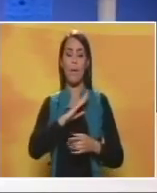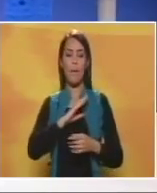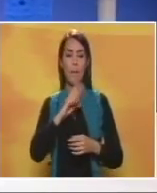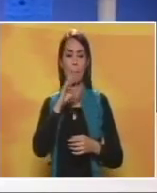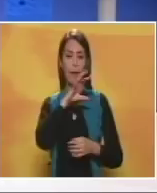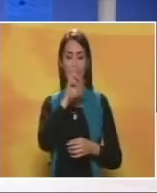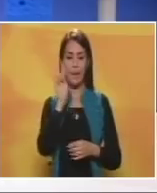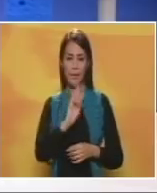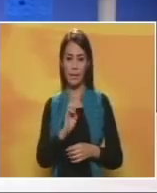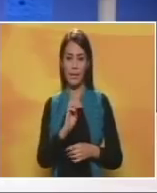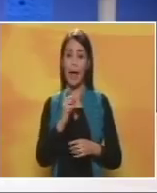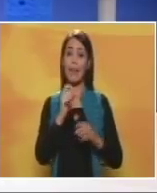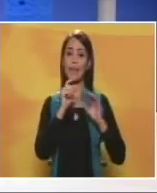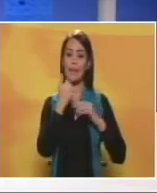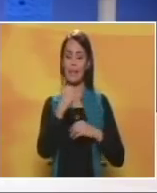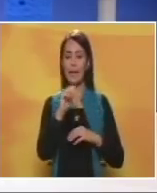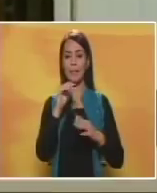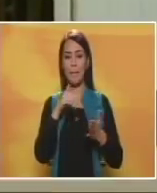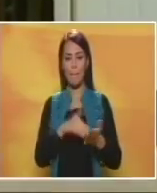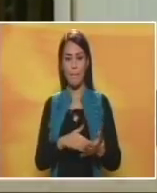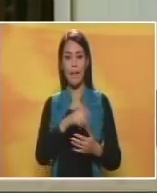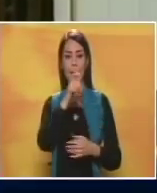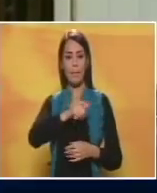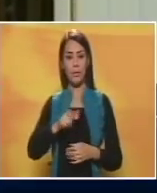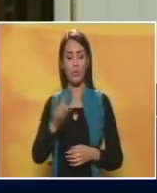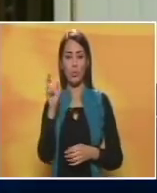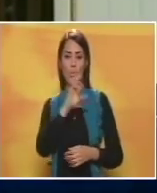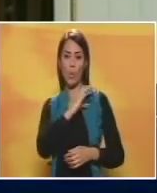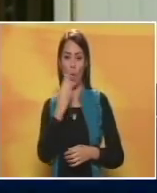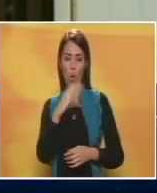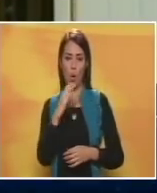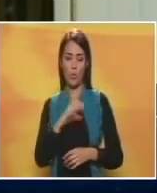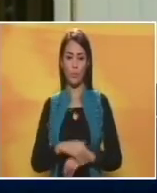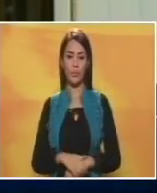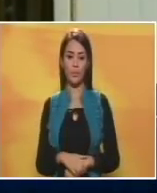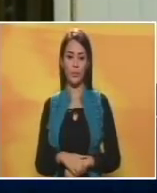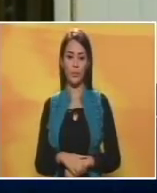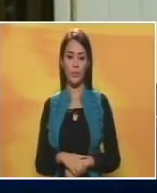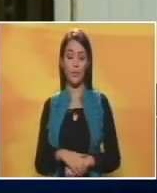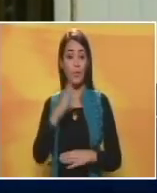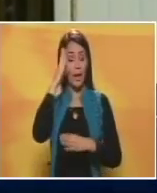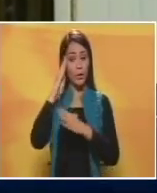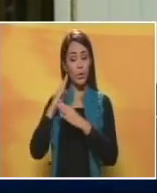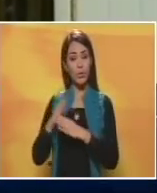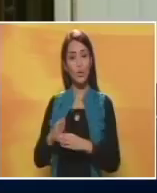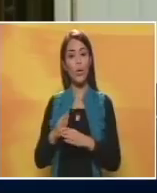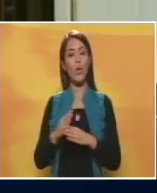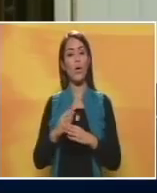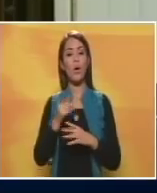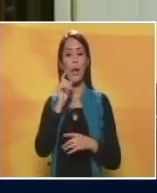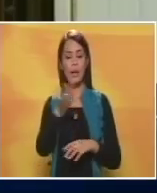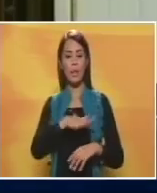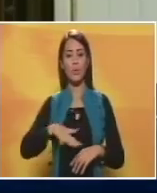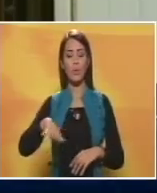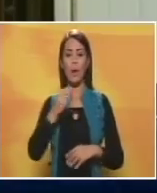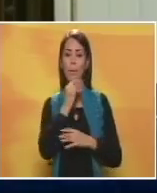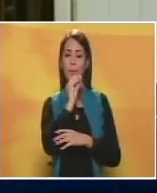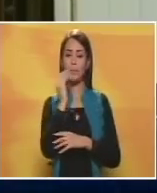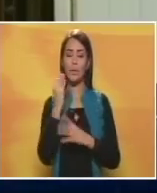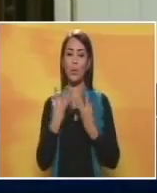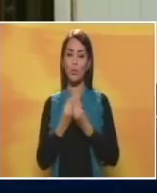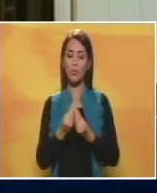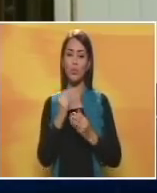venezolana a 10.000 colombianos. El mandatario nacional aseguró durante un acto en honor a Jorge Eliezer Gaitán en el Palacio de Miraflores, junto con la